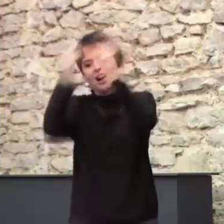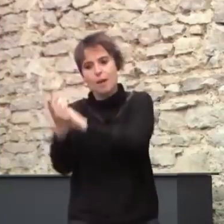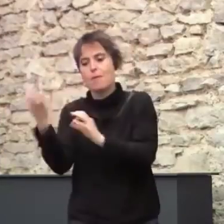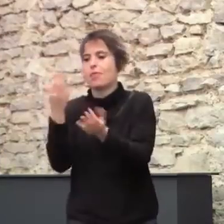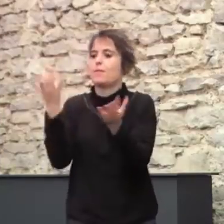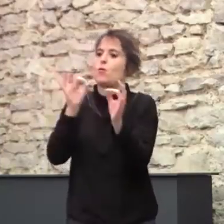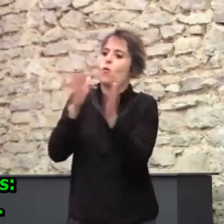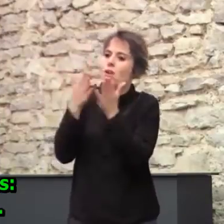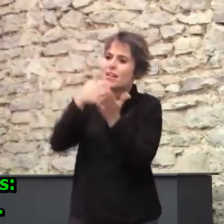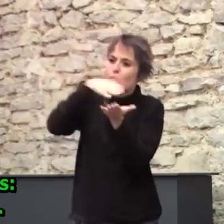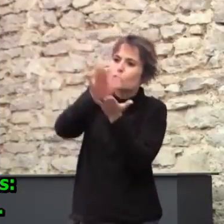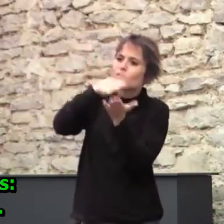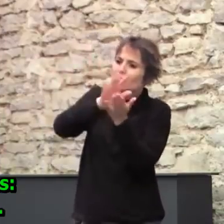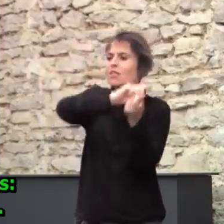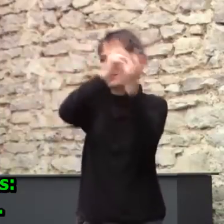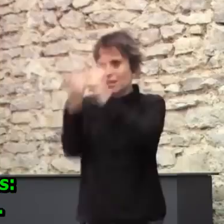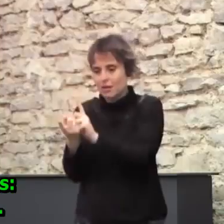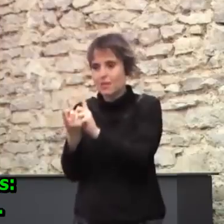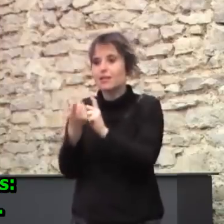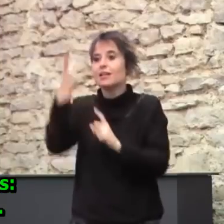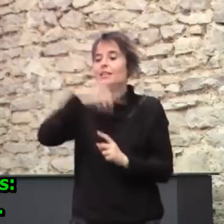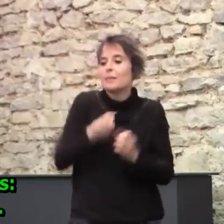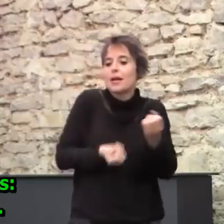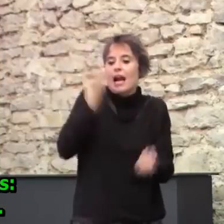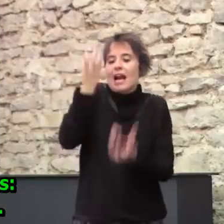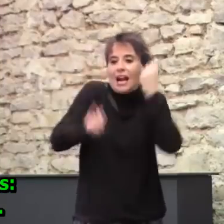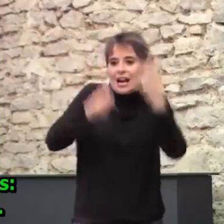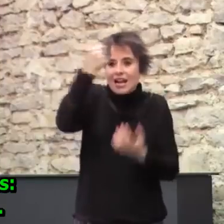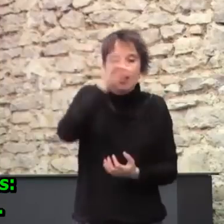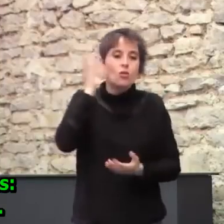sacar libros, etc. Y también los creadores y creadoras,